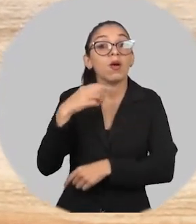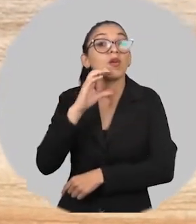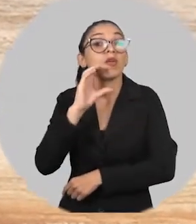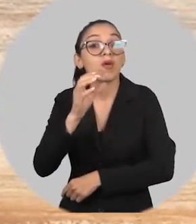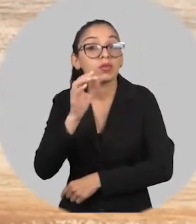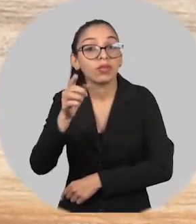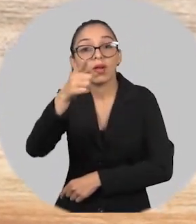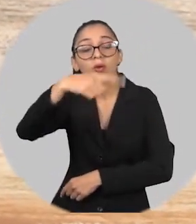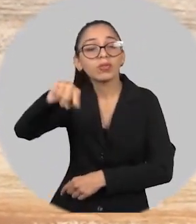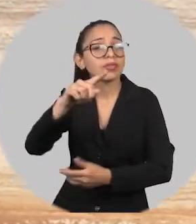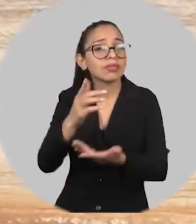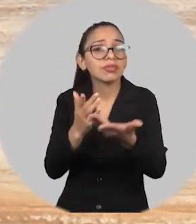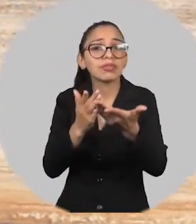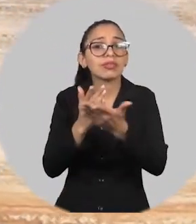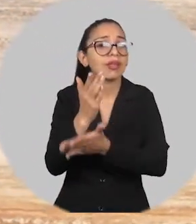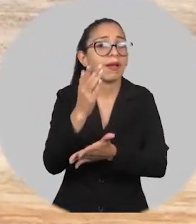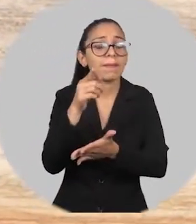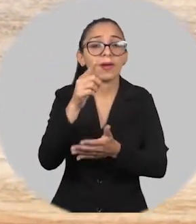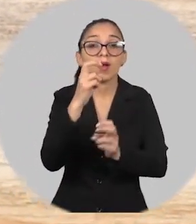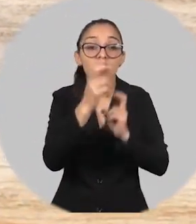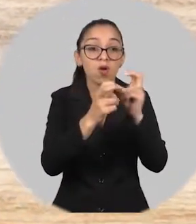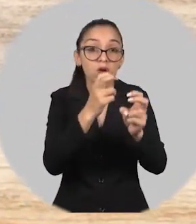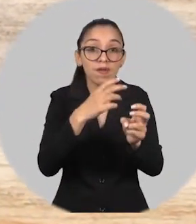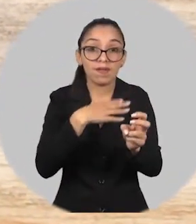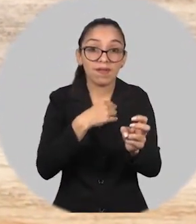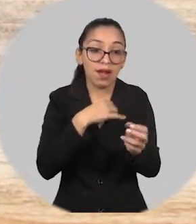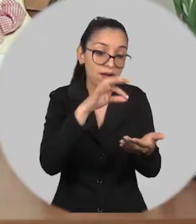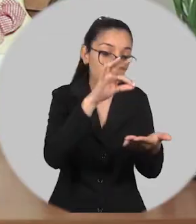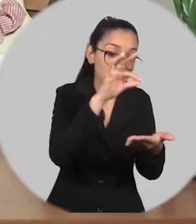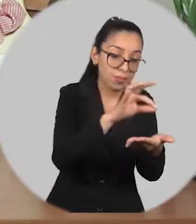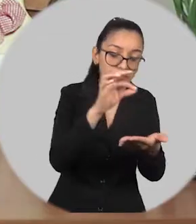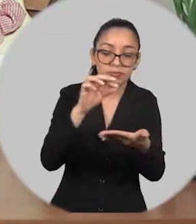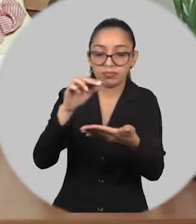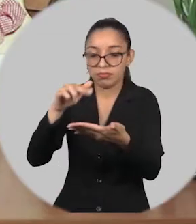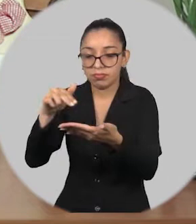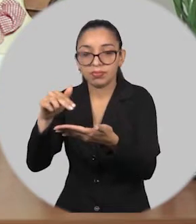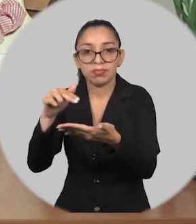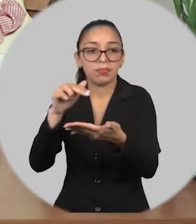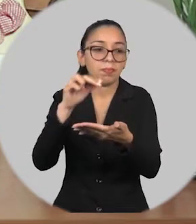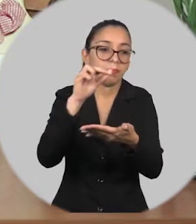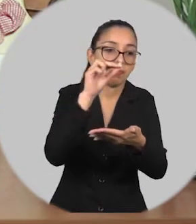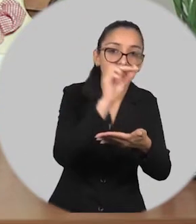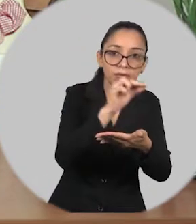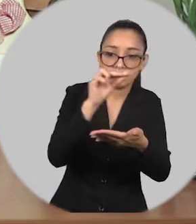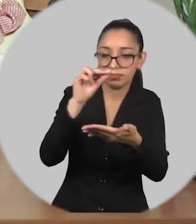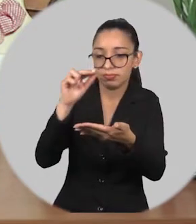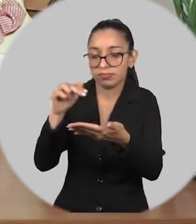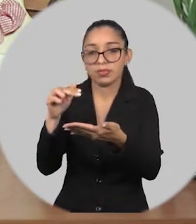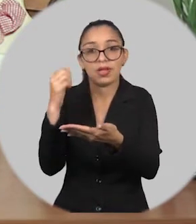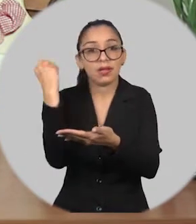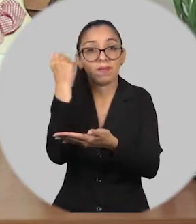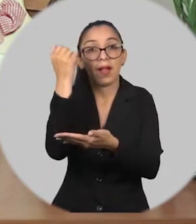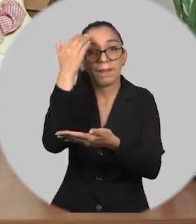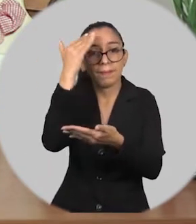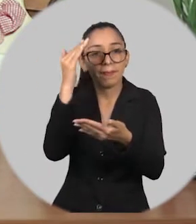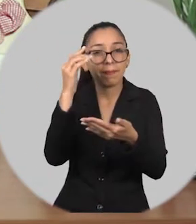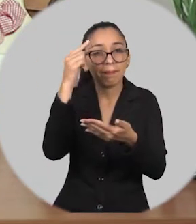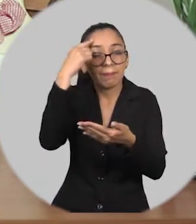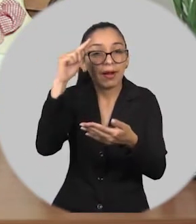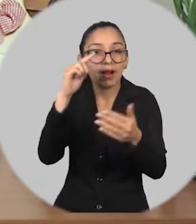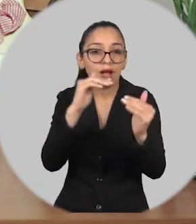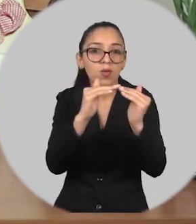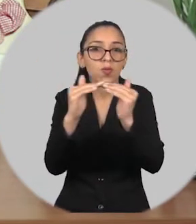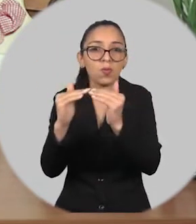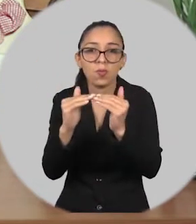carguen siempre cada punto, carguen para que no les quede desparejo el puntito, o si no se